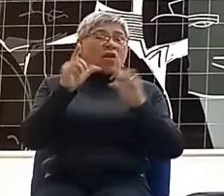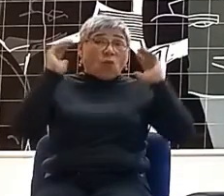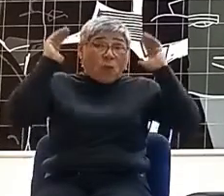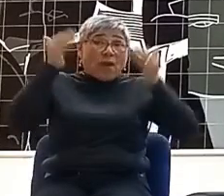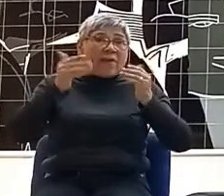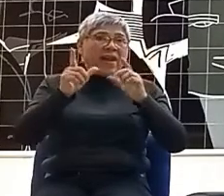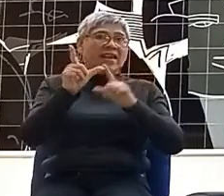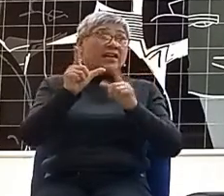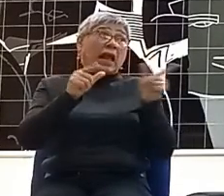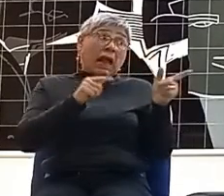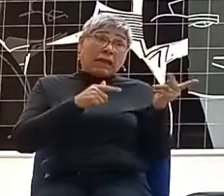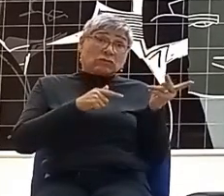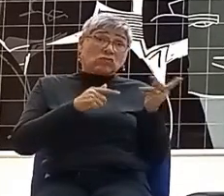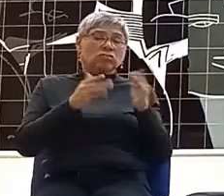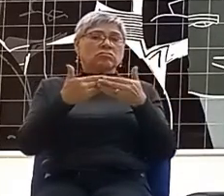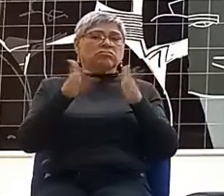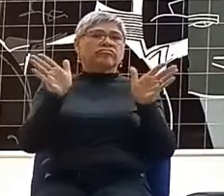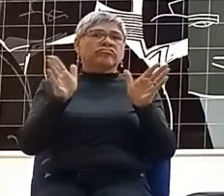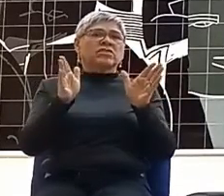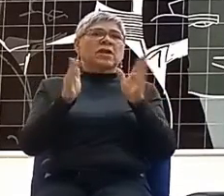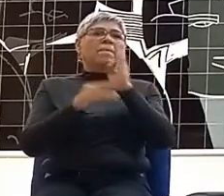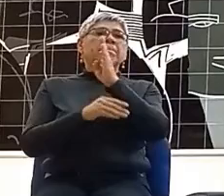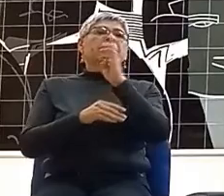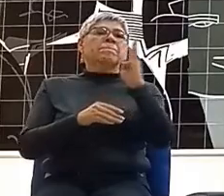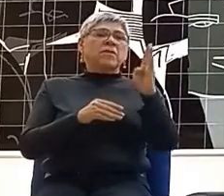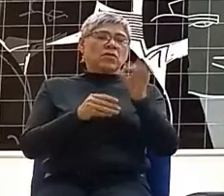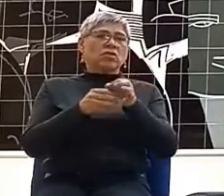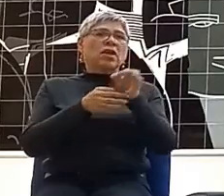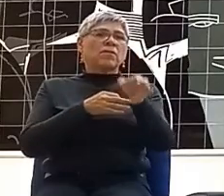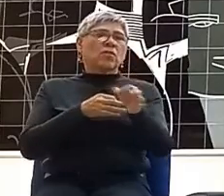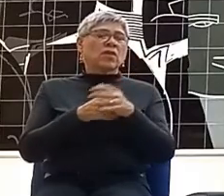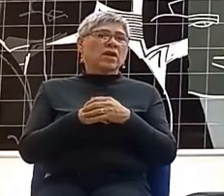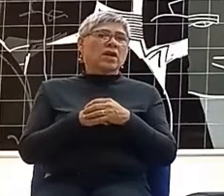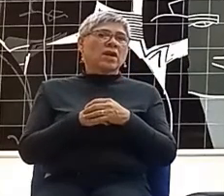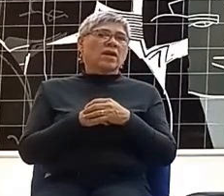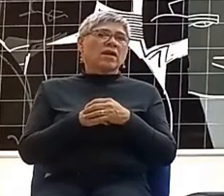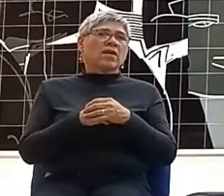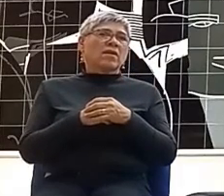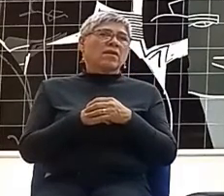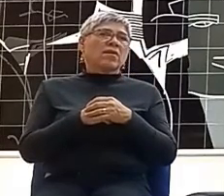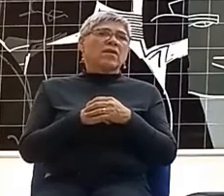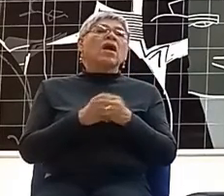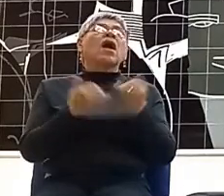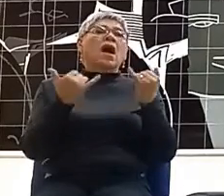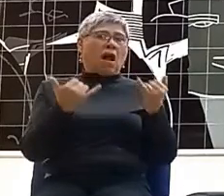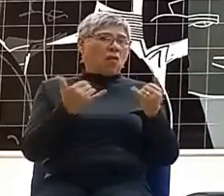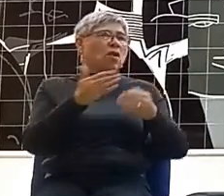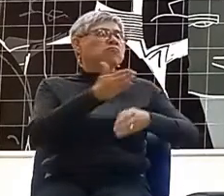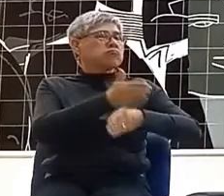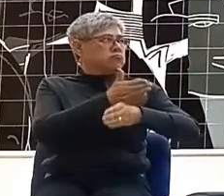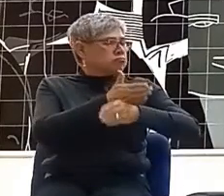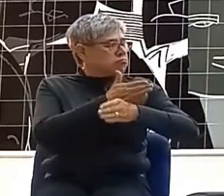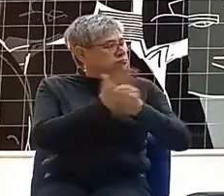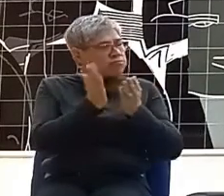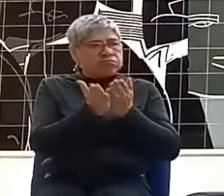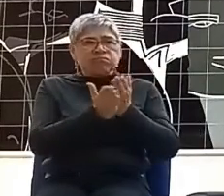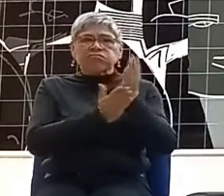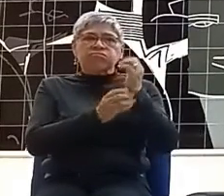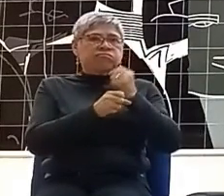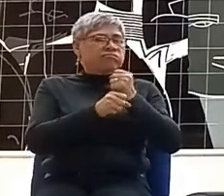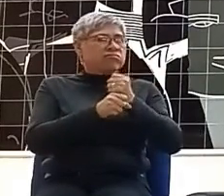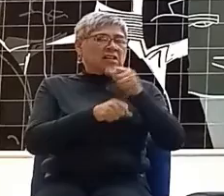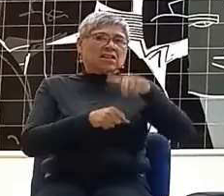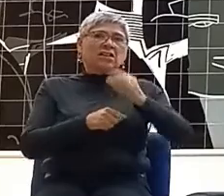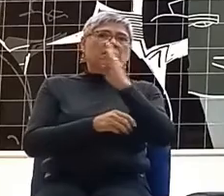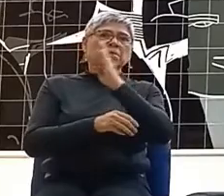la biblioteca pública. Ahora ellos están acá para seguirnos diciendo que la biblioteca está viva y vibrante.